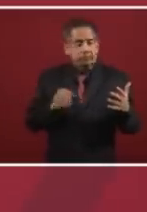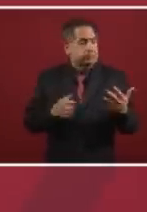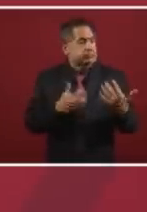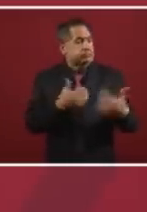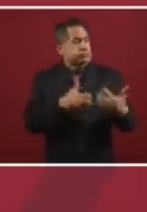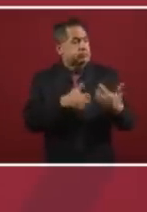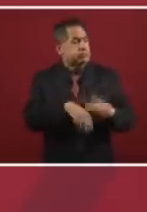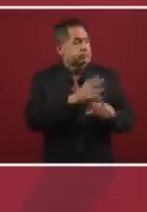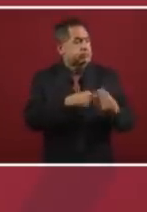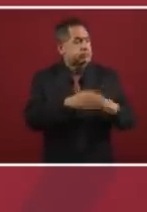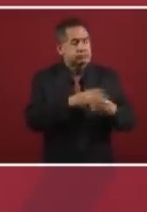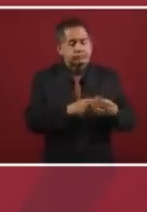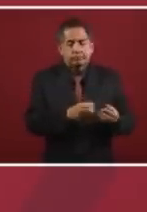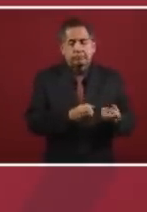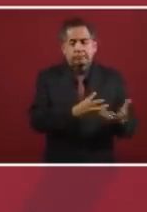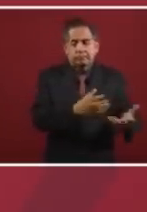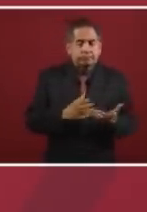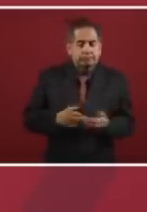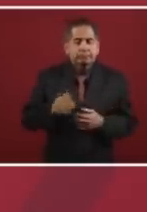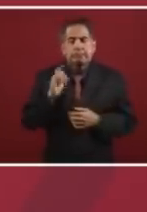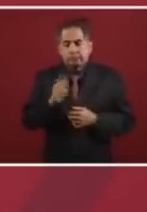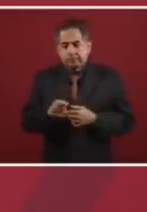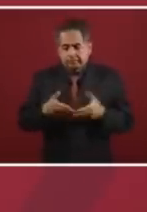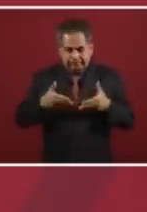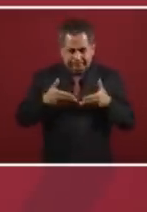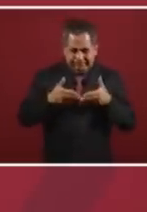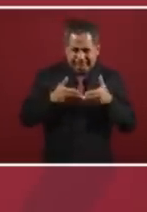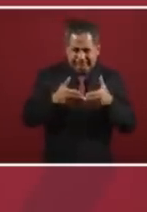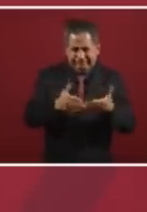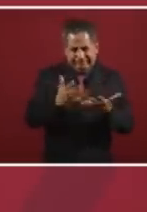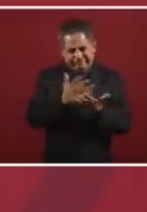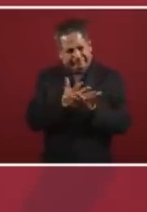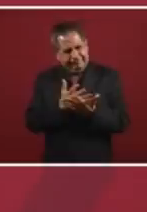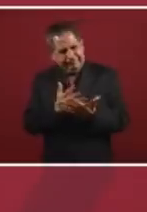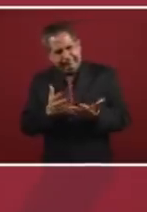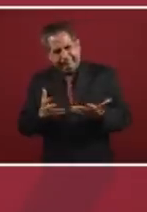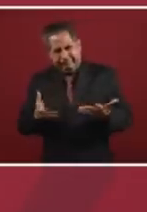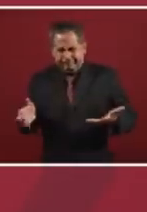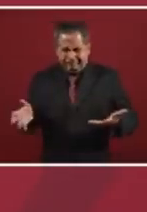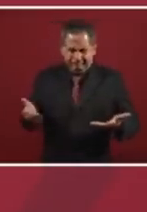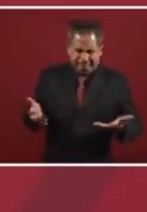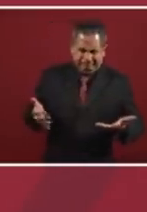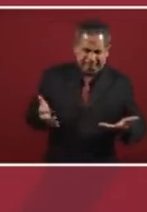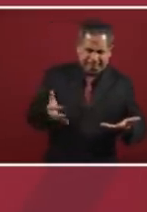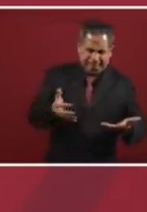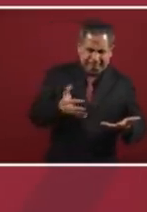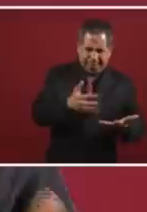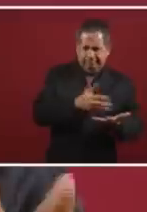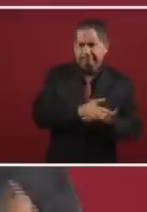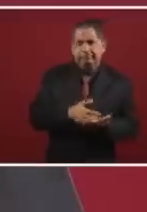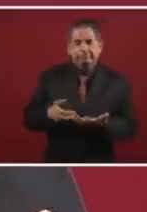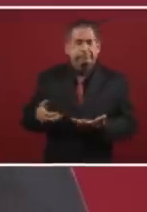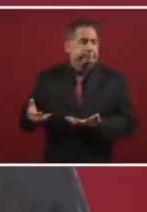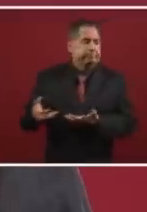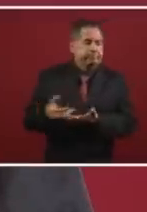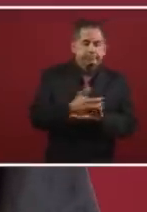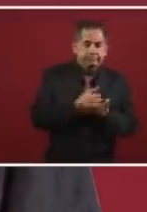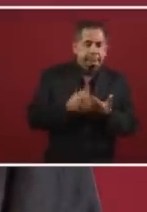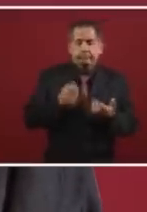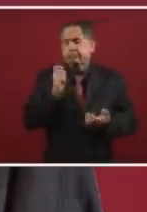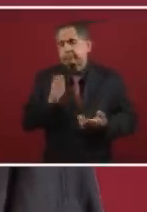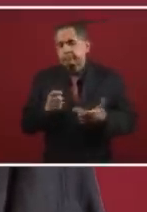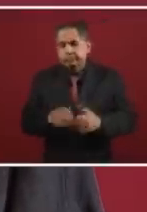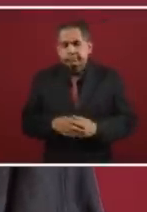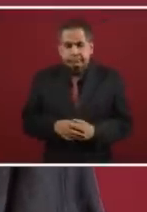esto es embarcaciones especiales para el sargazo tan es así